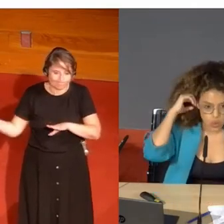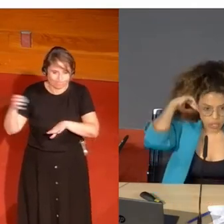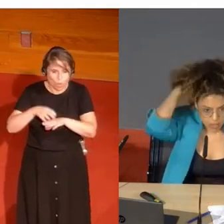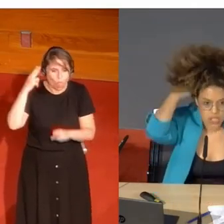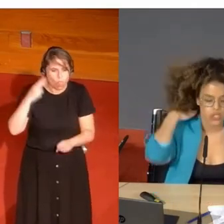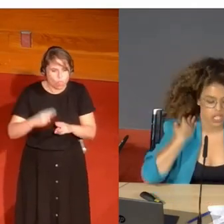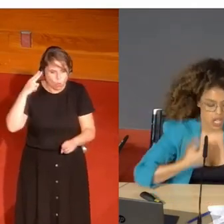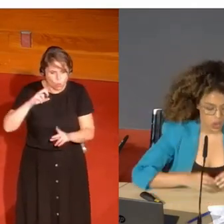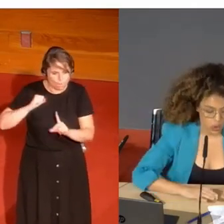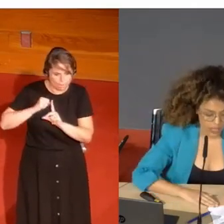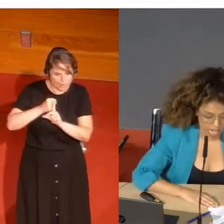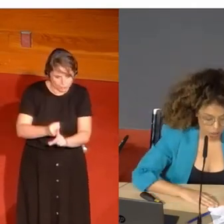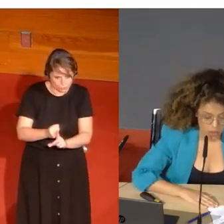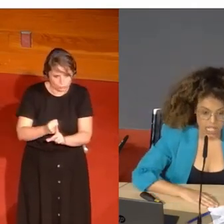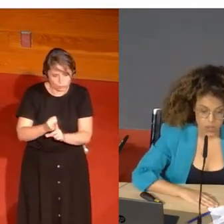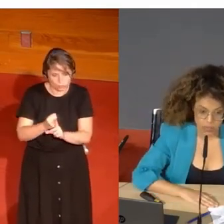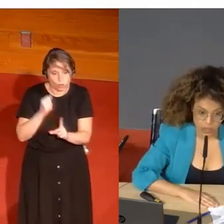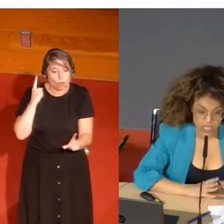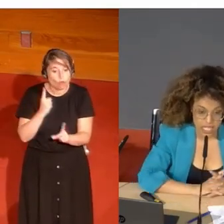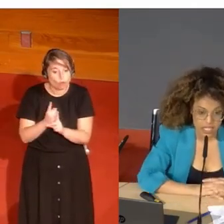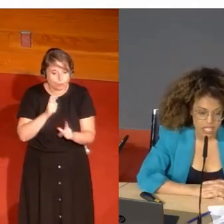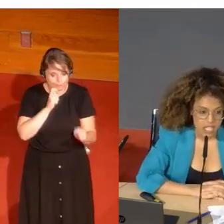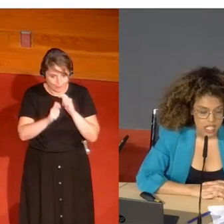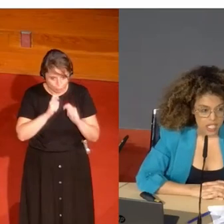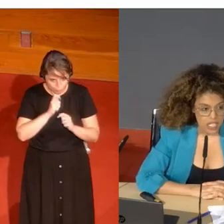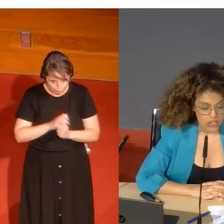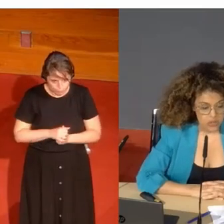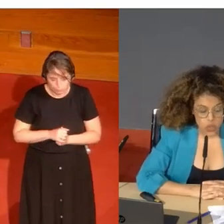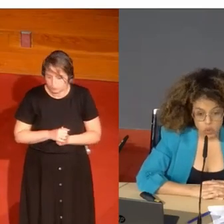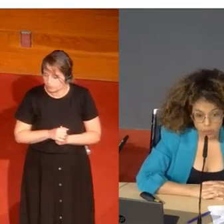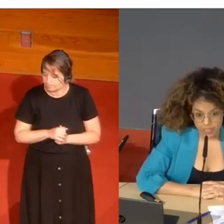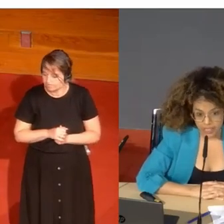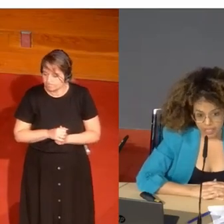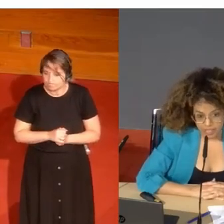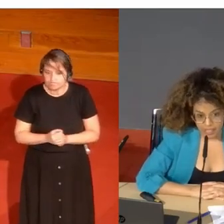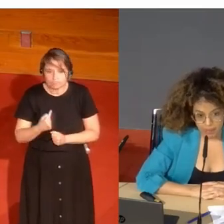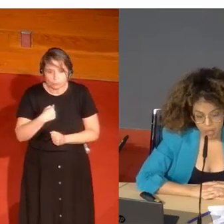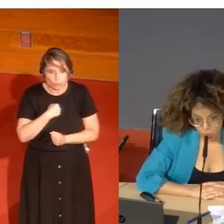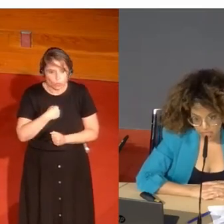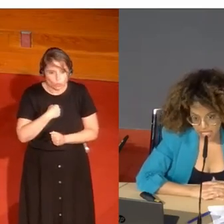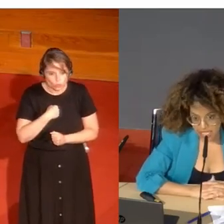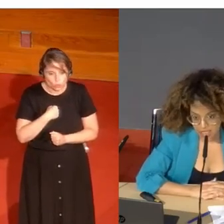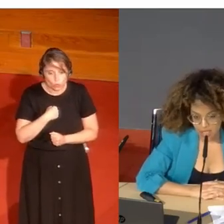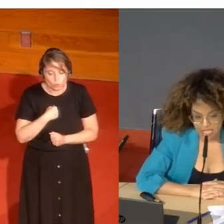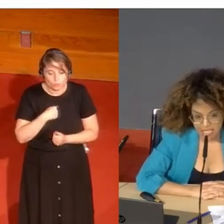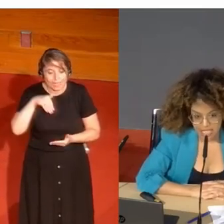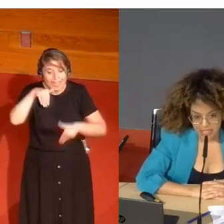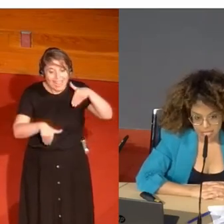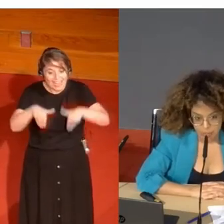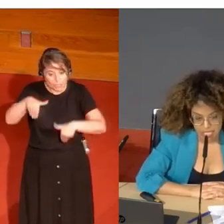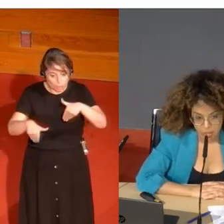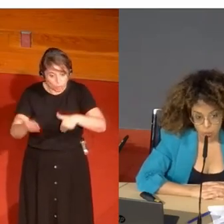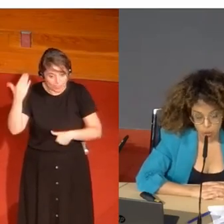endurecido su represión contra contra los periodistas yo estuve eh Para cubrir las elecciones